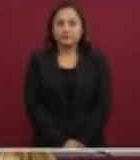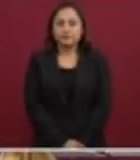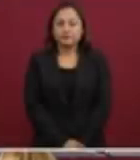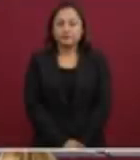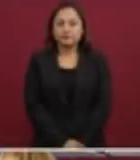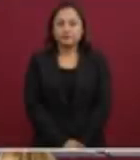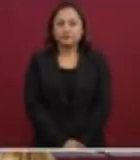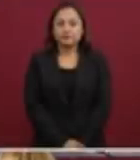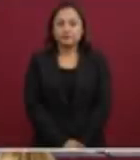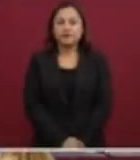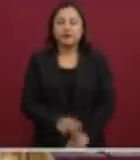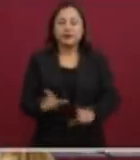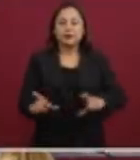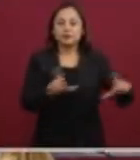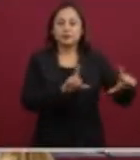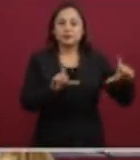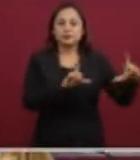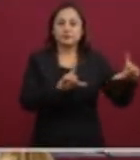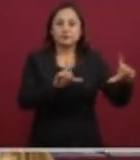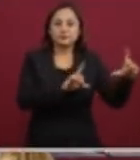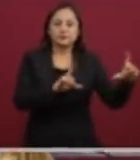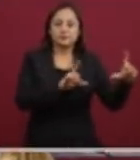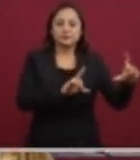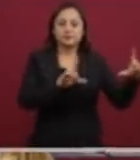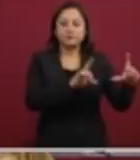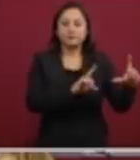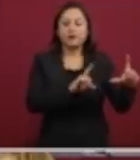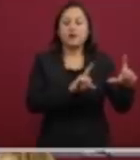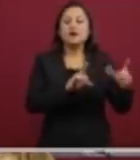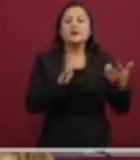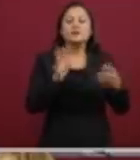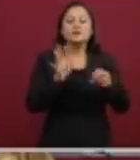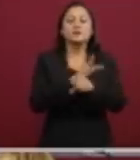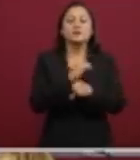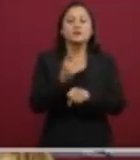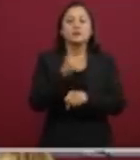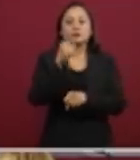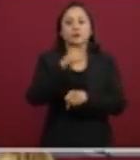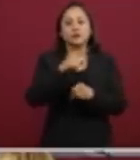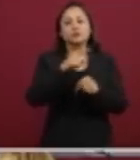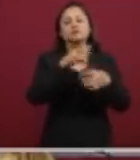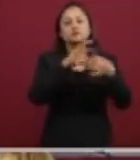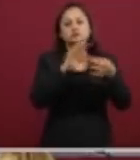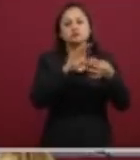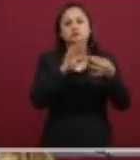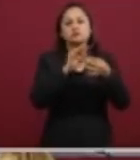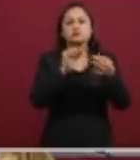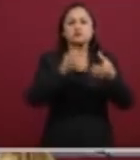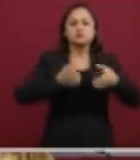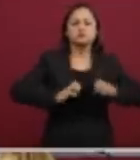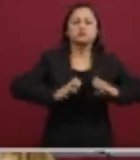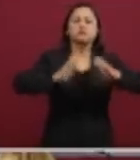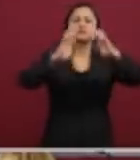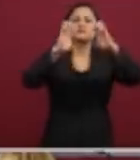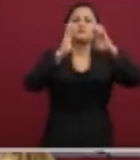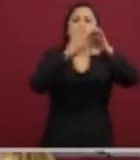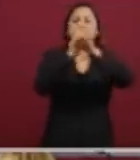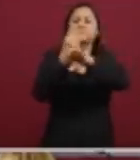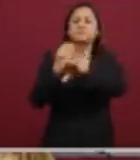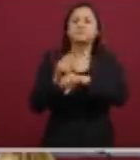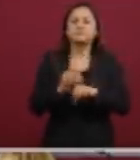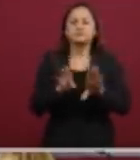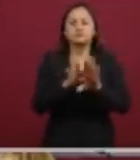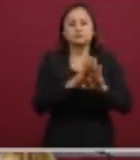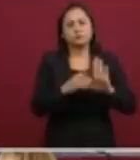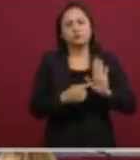Me salto mucho de los prototipos arquitectónicos. Nada más mostrarles muy rápidamente.